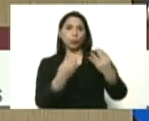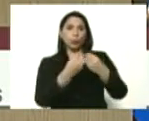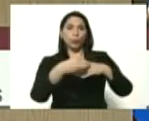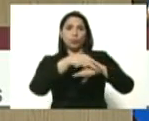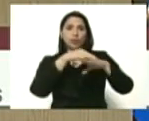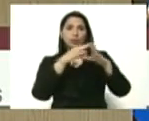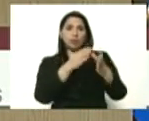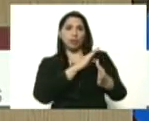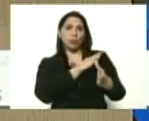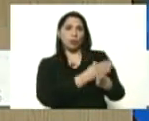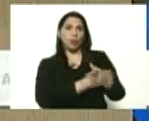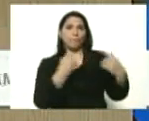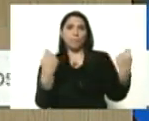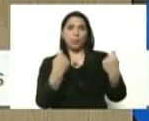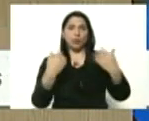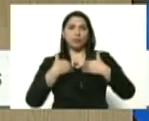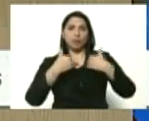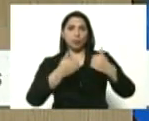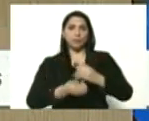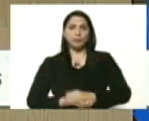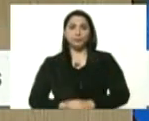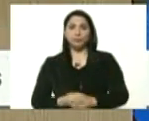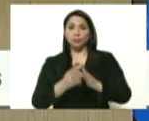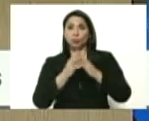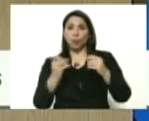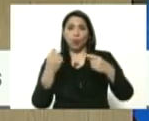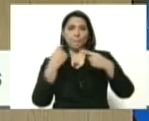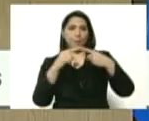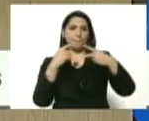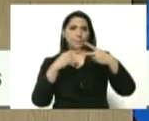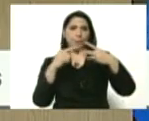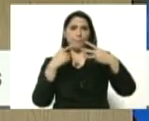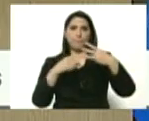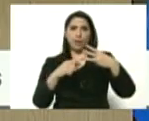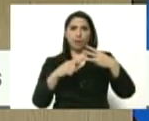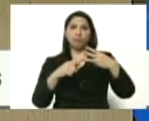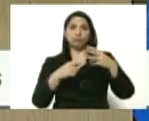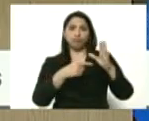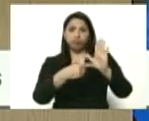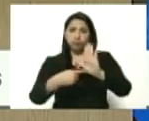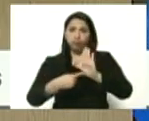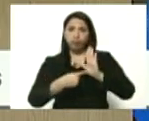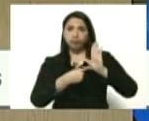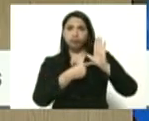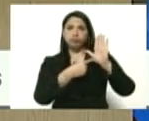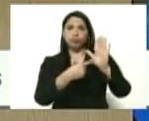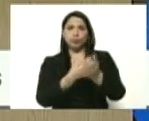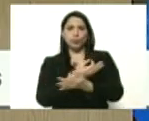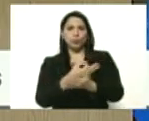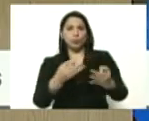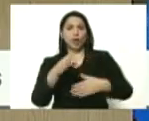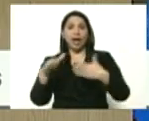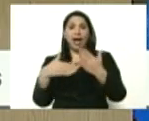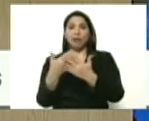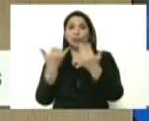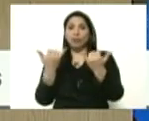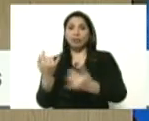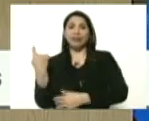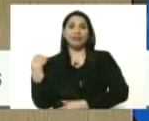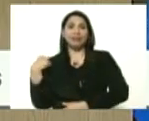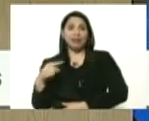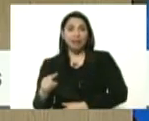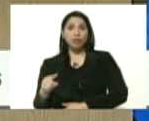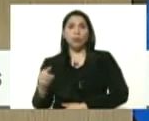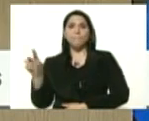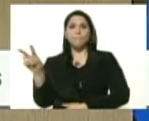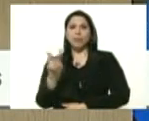Poder Popular para la Salud. Y en todas estas medidas que han demostrado el éxito que hasta ahora viene teniendo